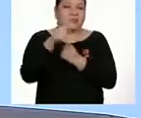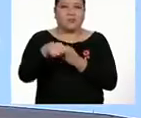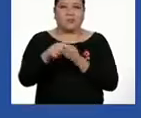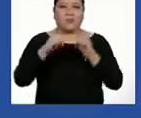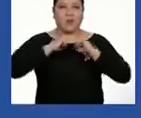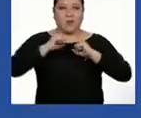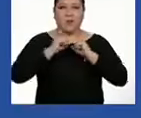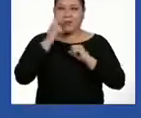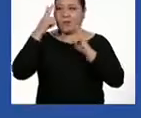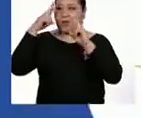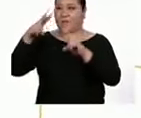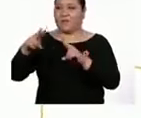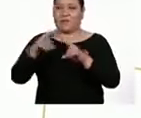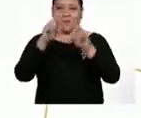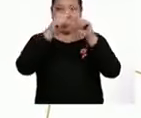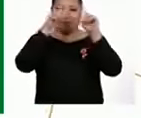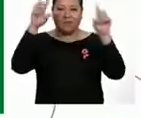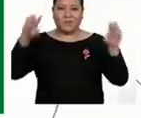pizarra.